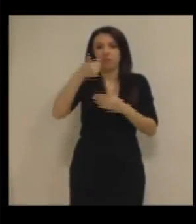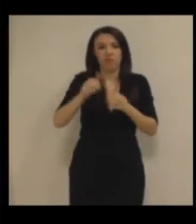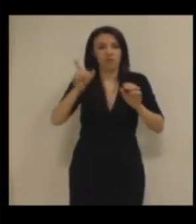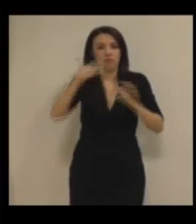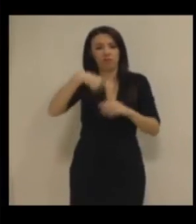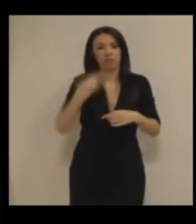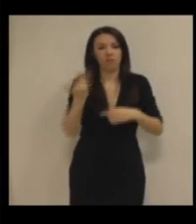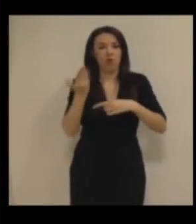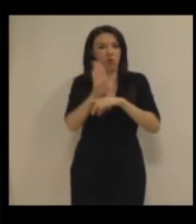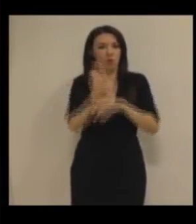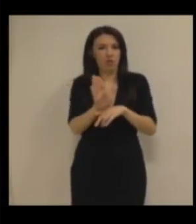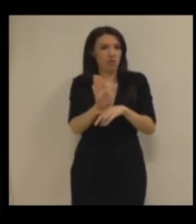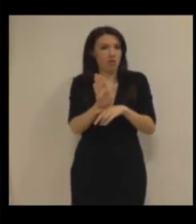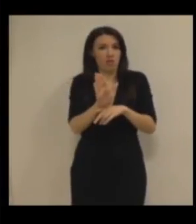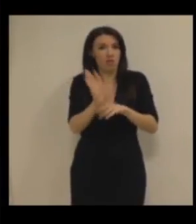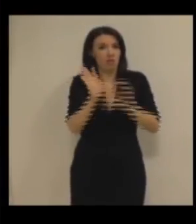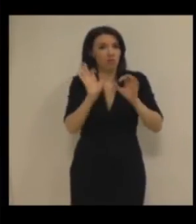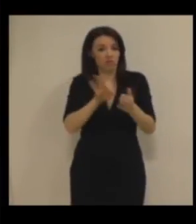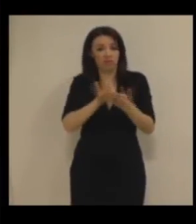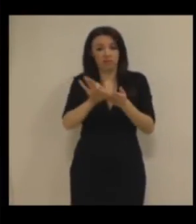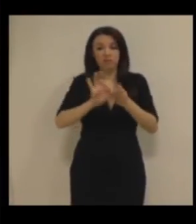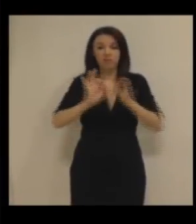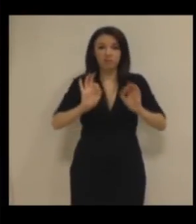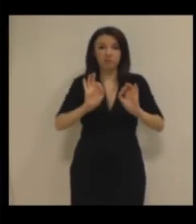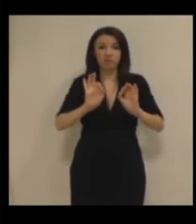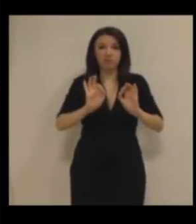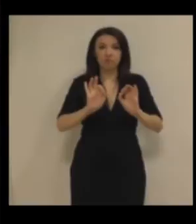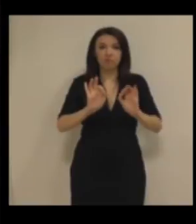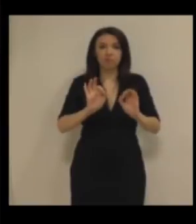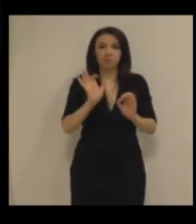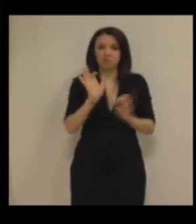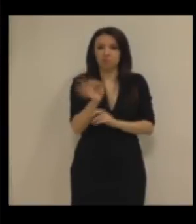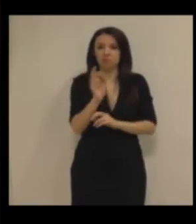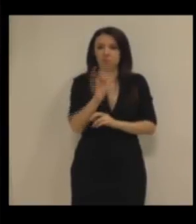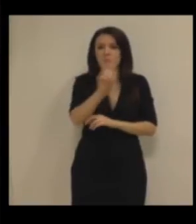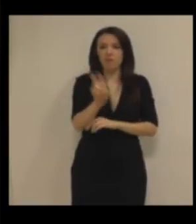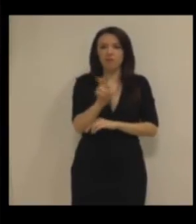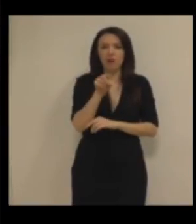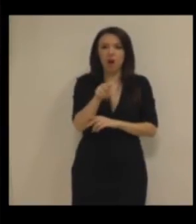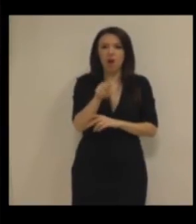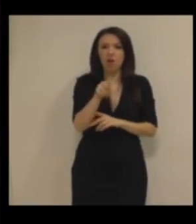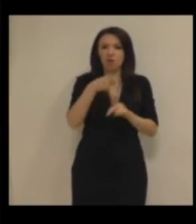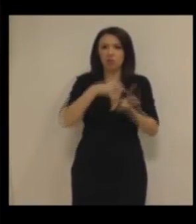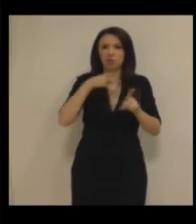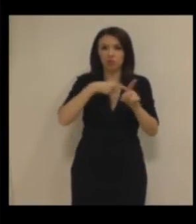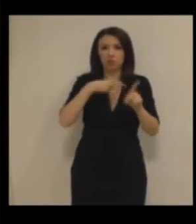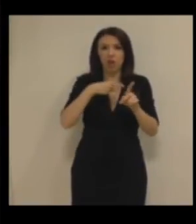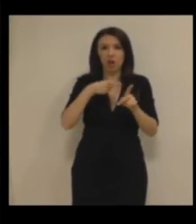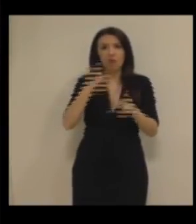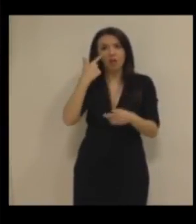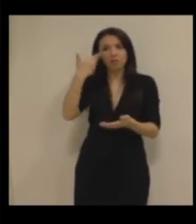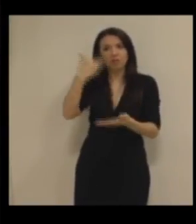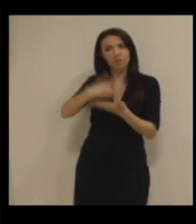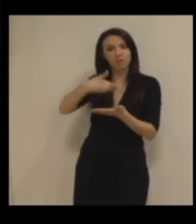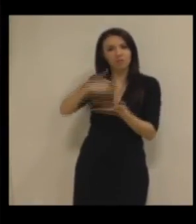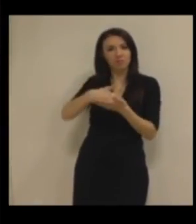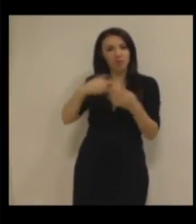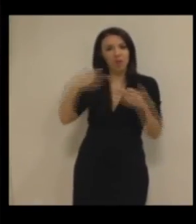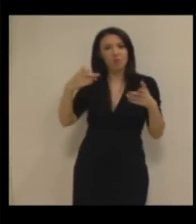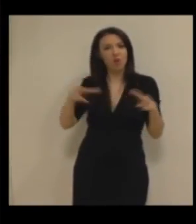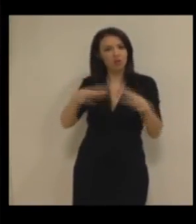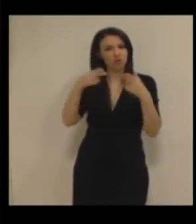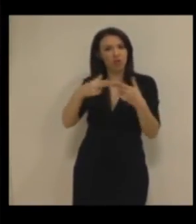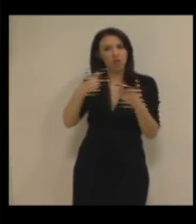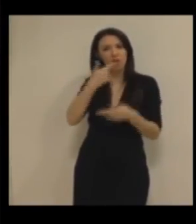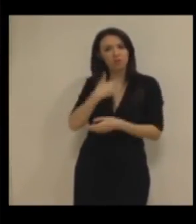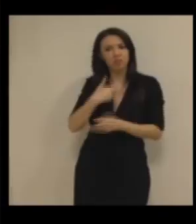ofreciendo y que en principio estamos viendo que sí que es útil y así nos lo están manifestando nuestros propios socios,